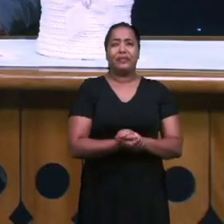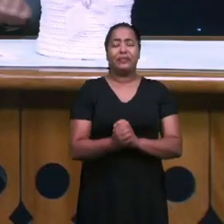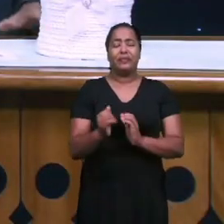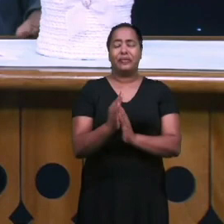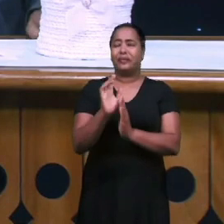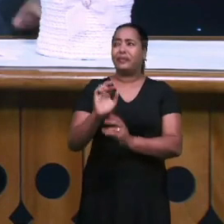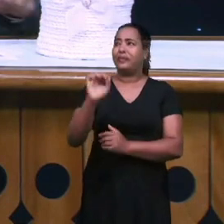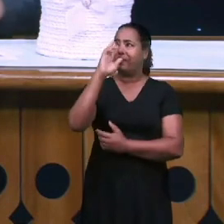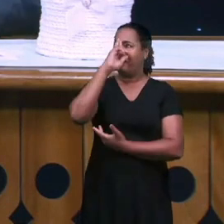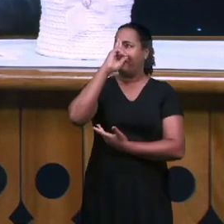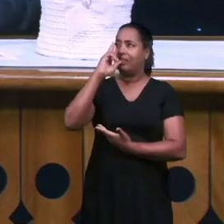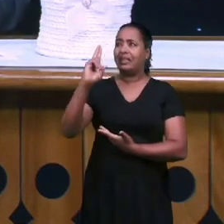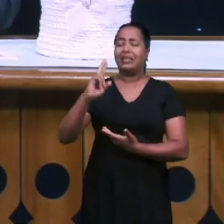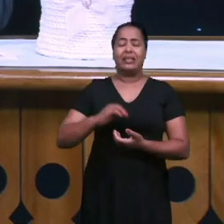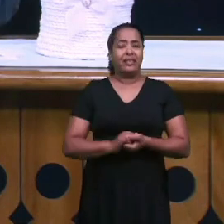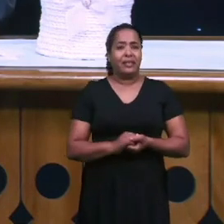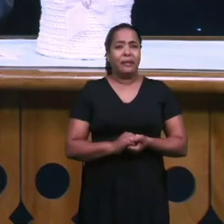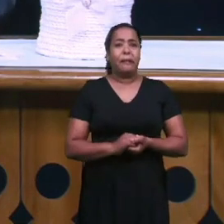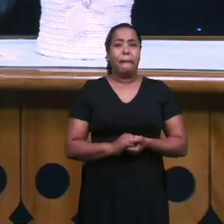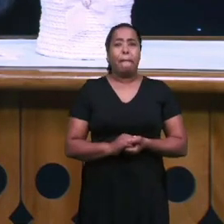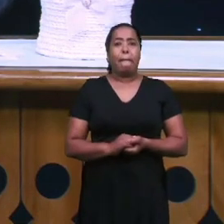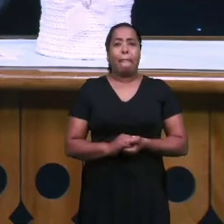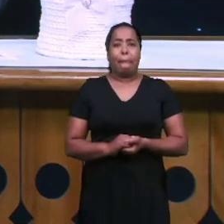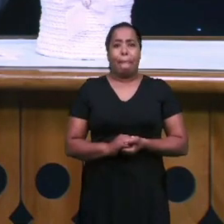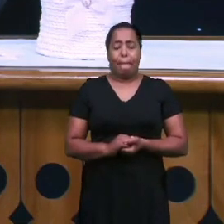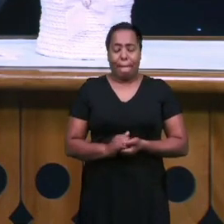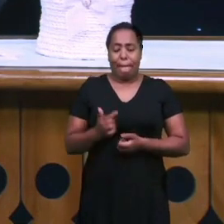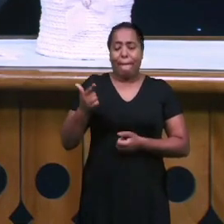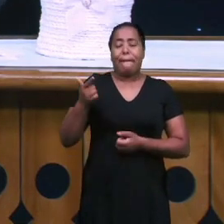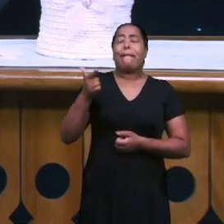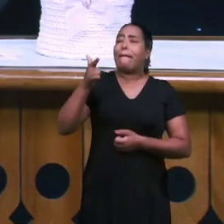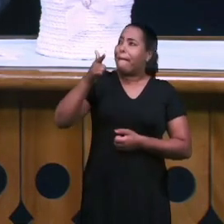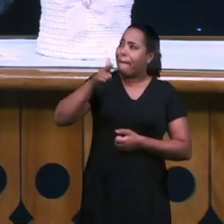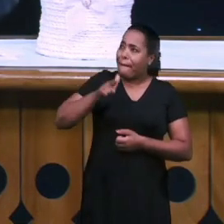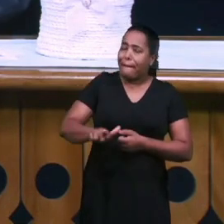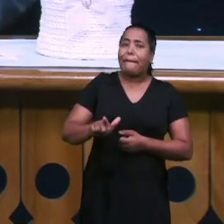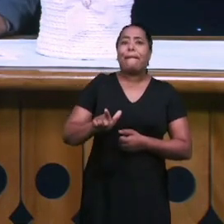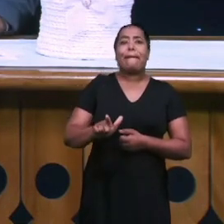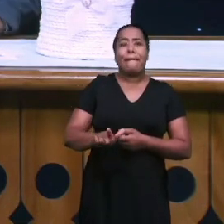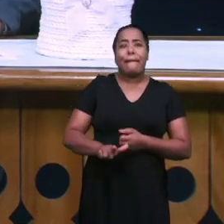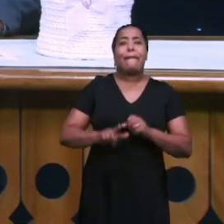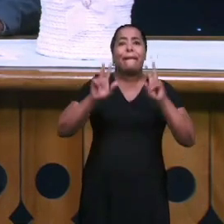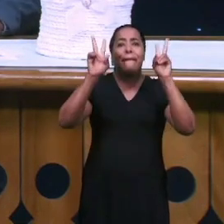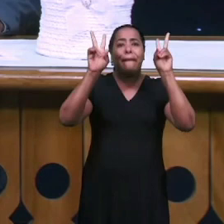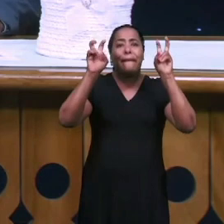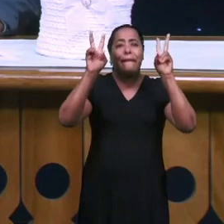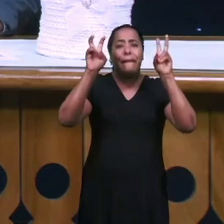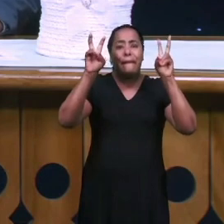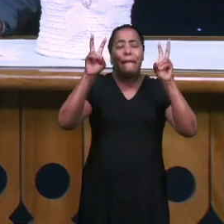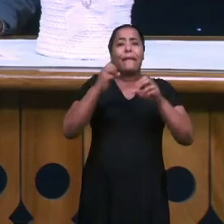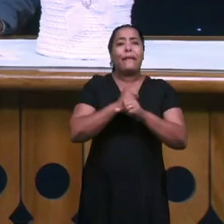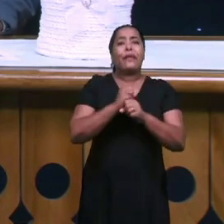Alabado sea el nombre, Señor. Nosotros queremos reforzar aquí el lema del año